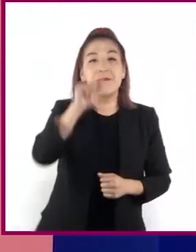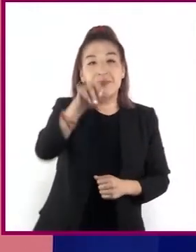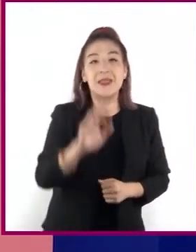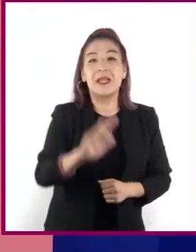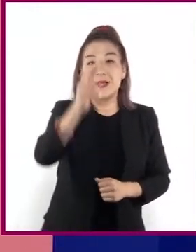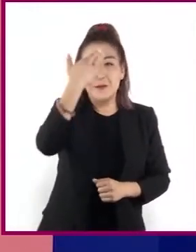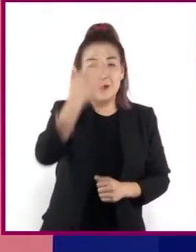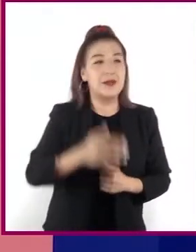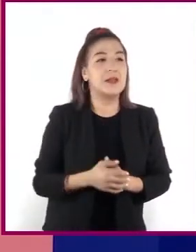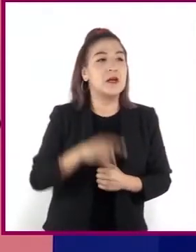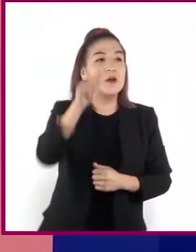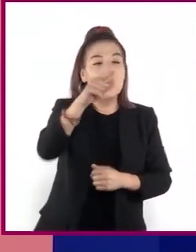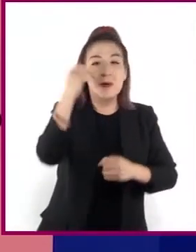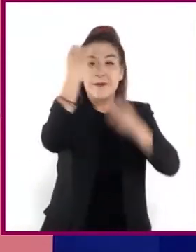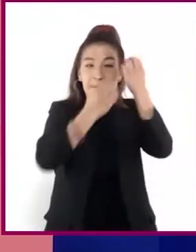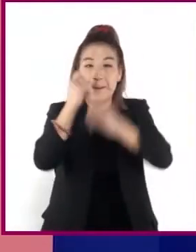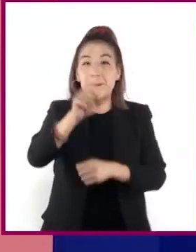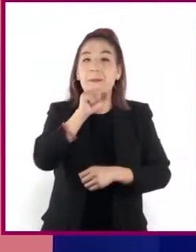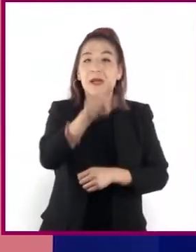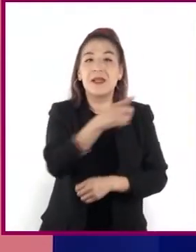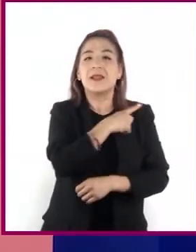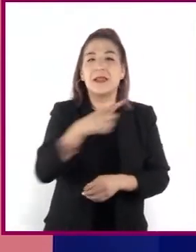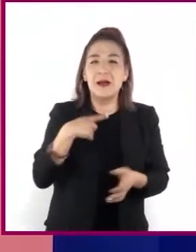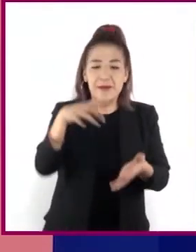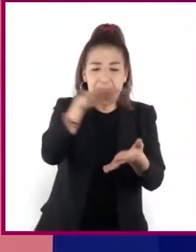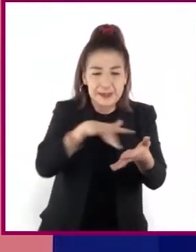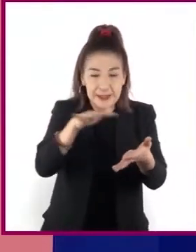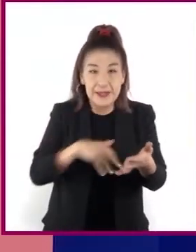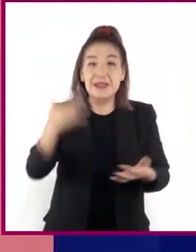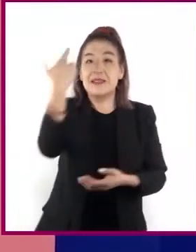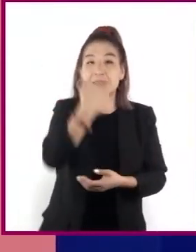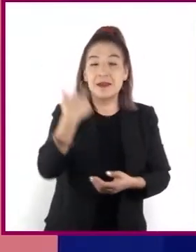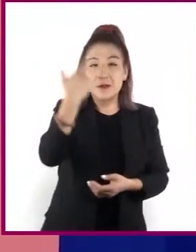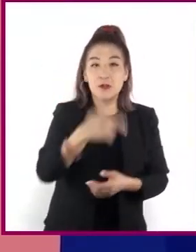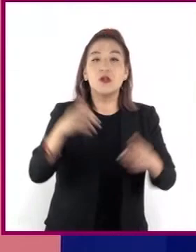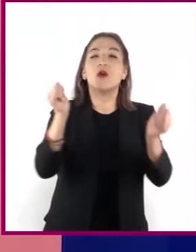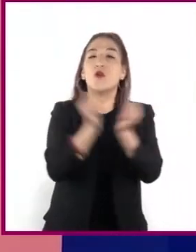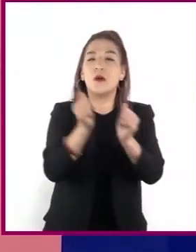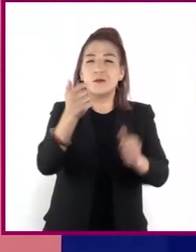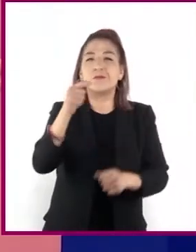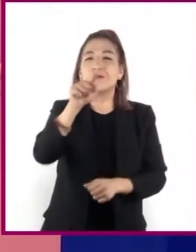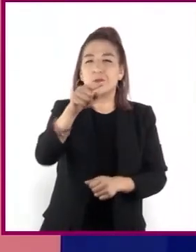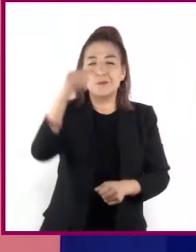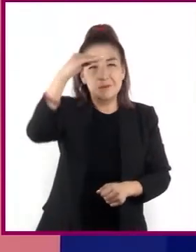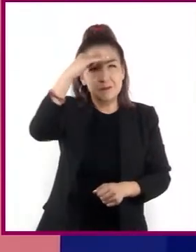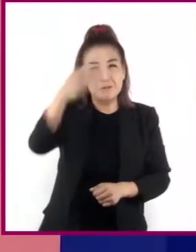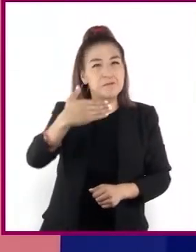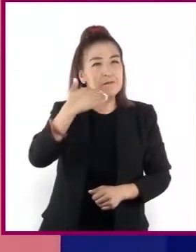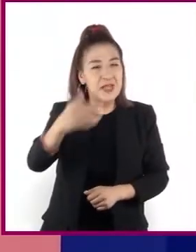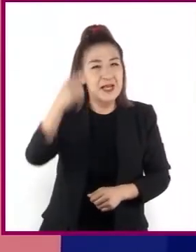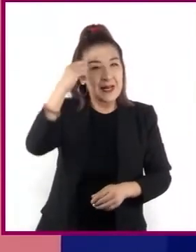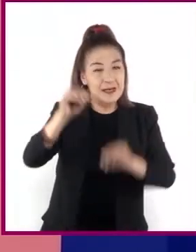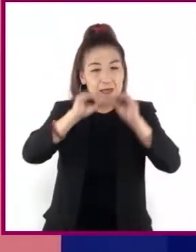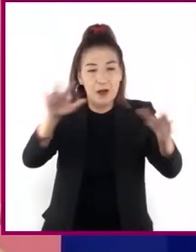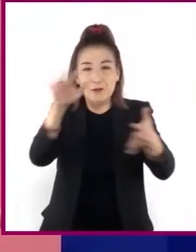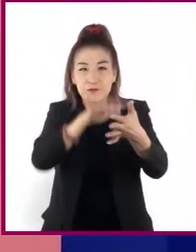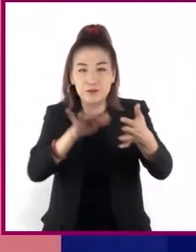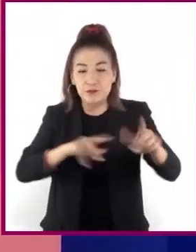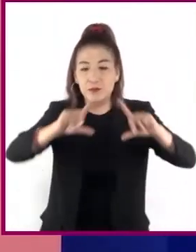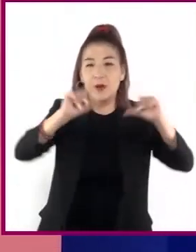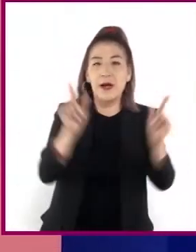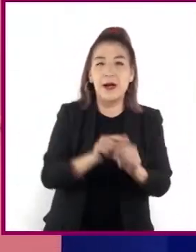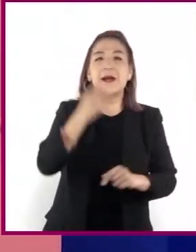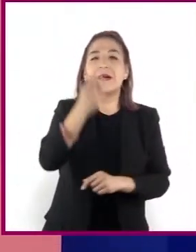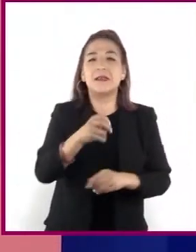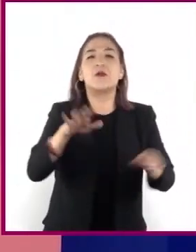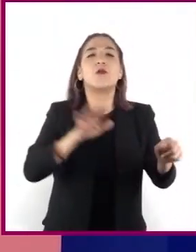Recuerden que al autoevaluarse deben leer y revisar con ojo crítico todo lo que escribieron y tener claros los